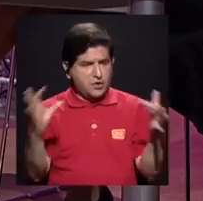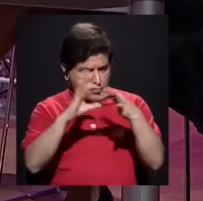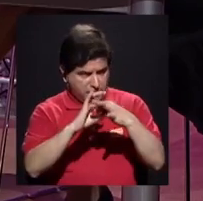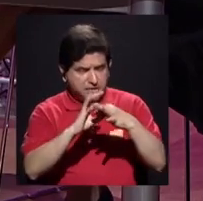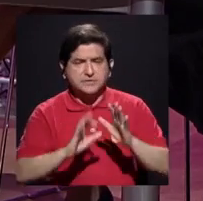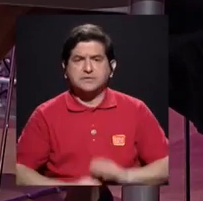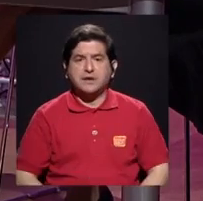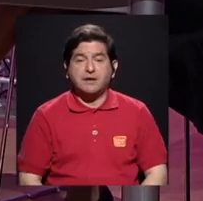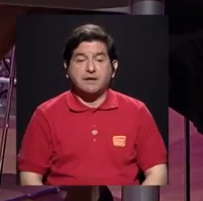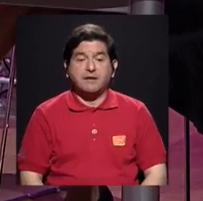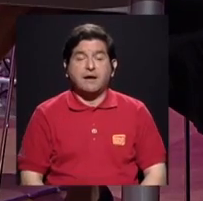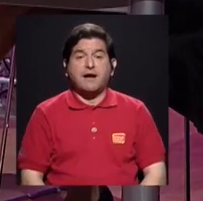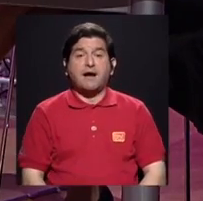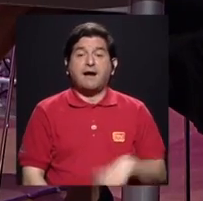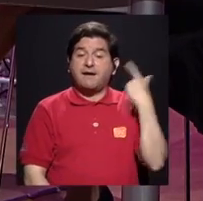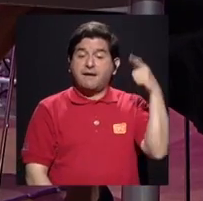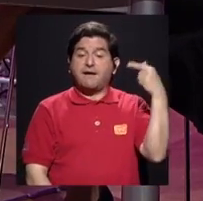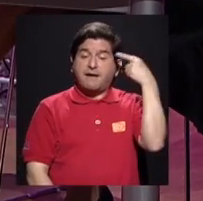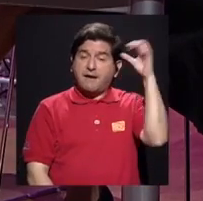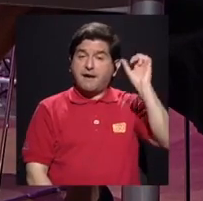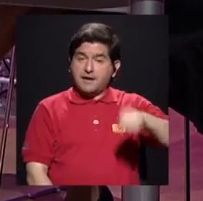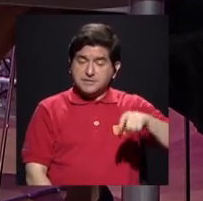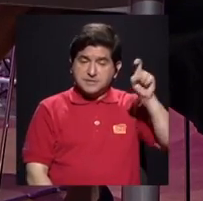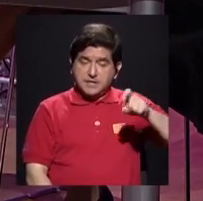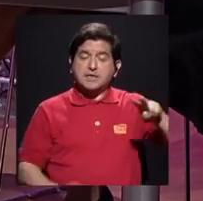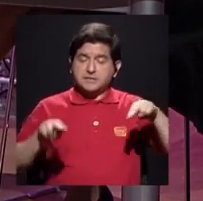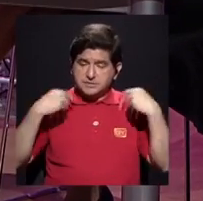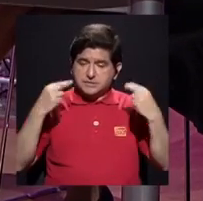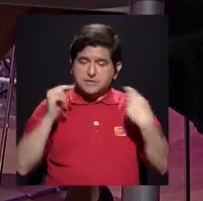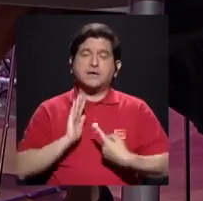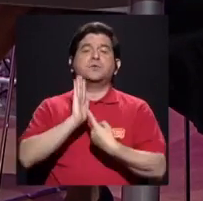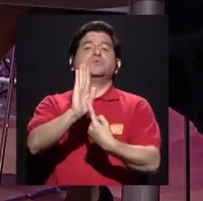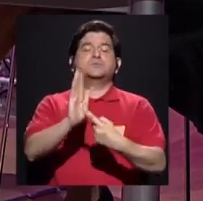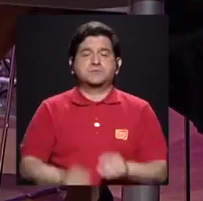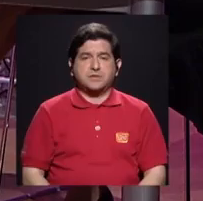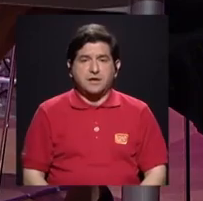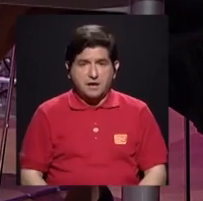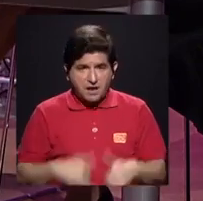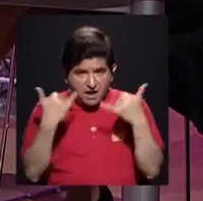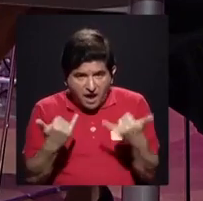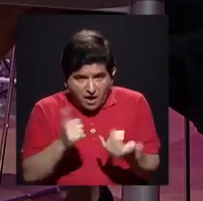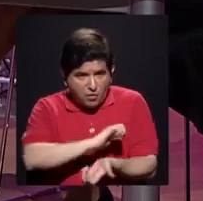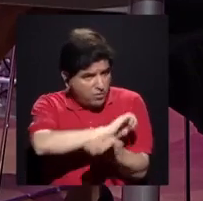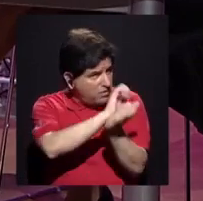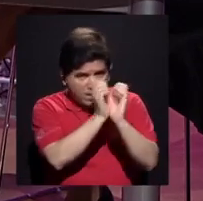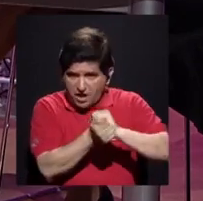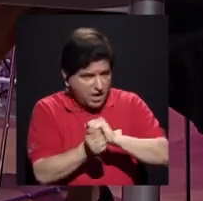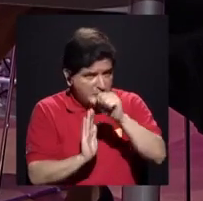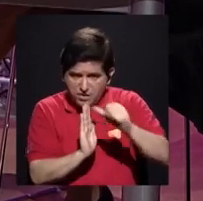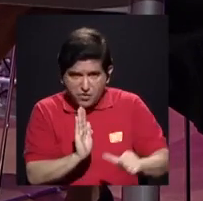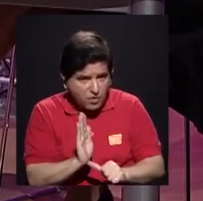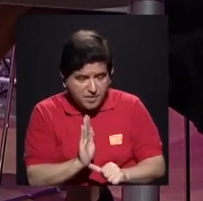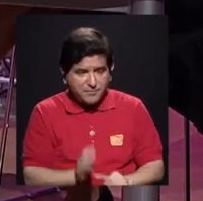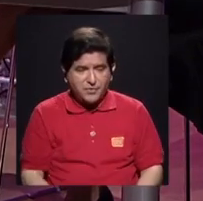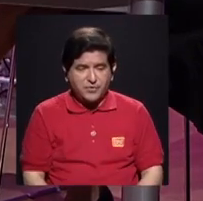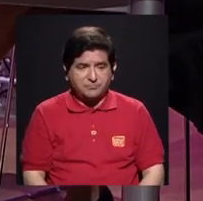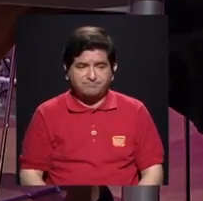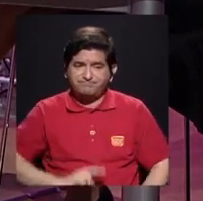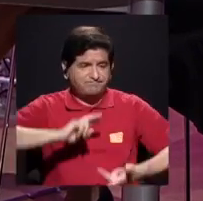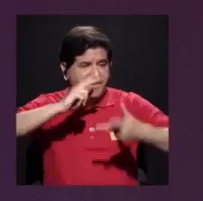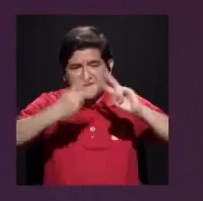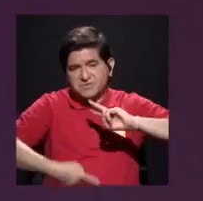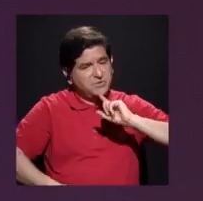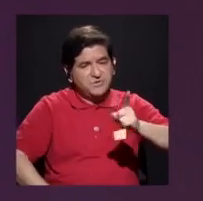con esto pues entonces el estado claro que tiene que ser neutral en este momento sin cambiar el artículo y es es una contradicción